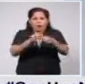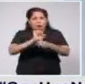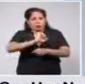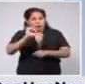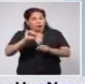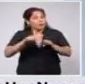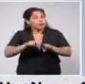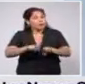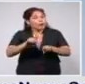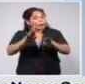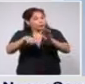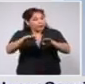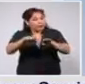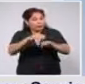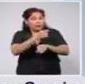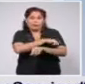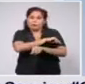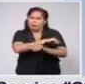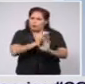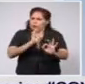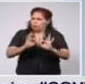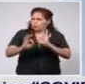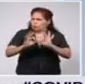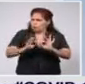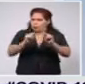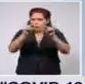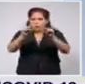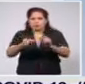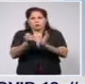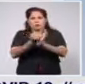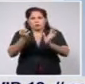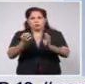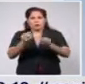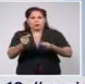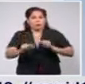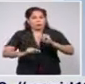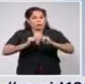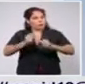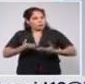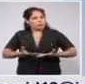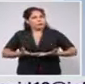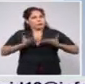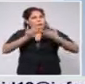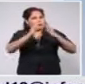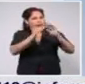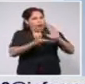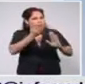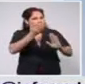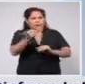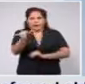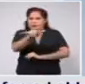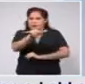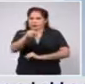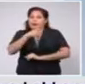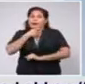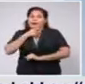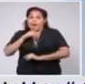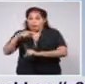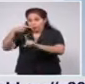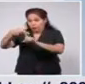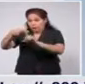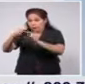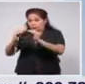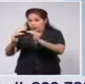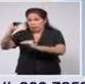está en correspondencia con el número de casos que se recuperen y con el número de casos que se